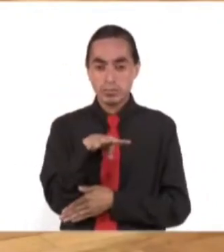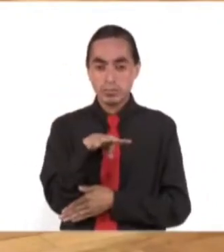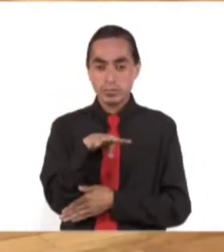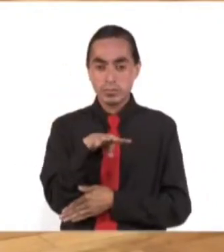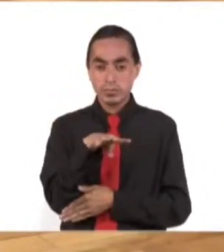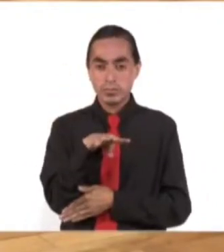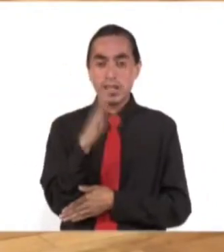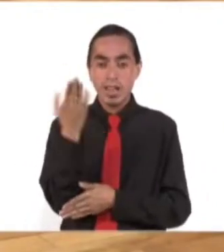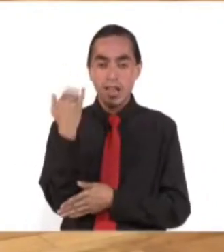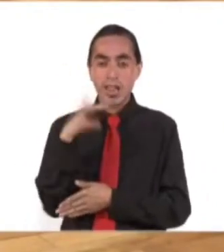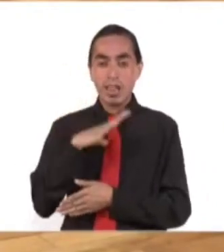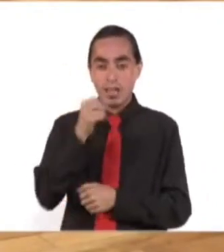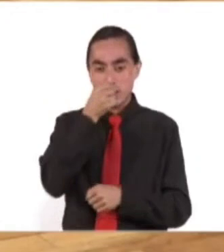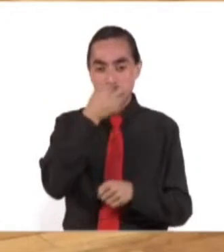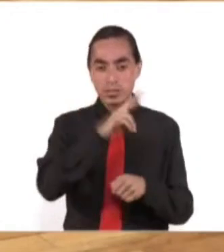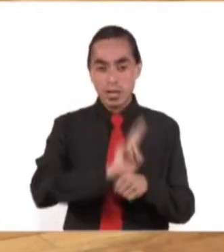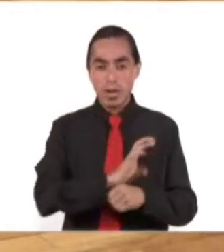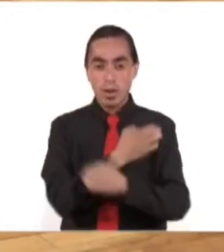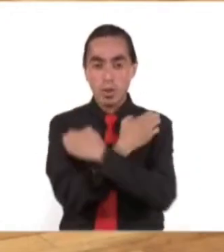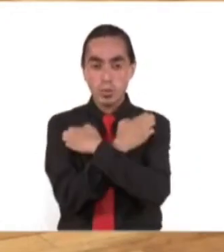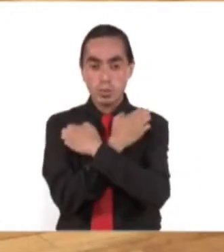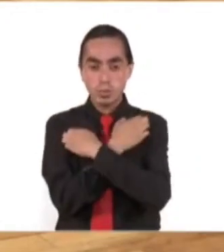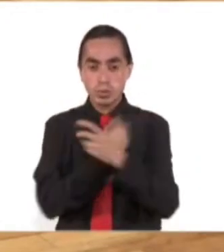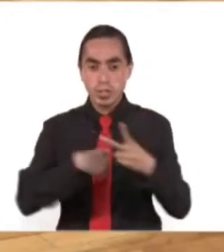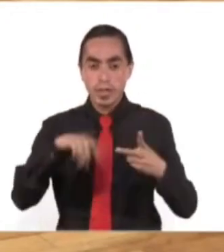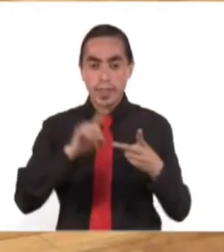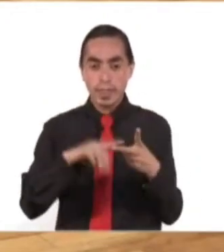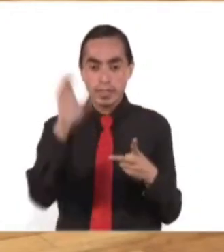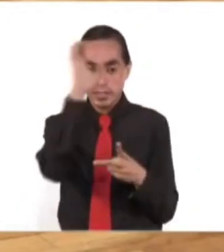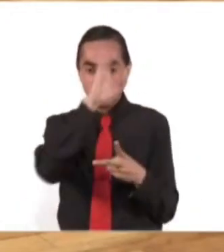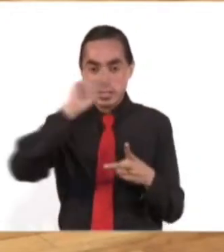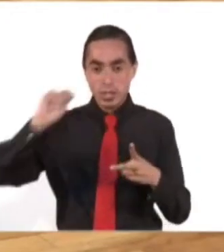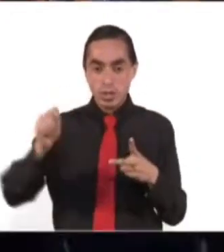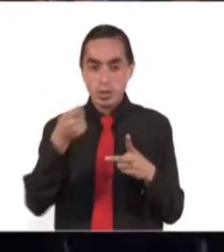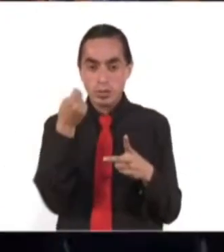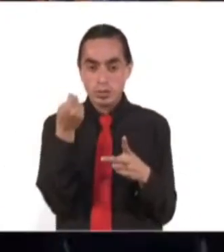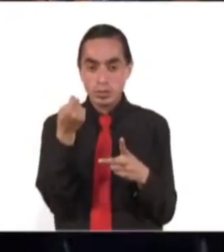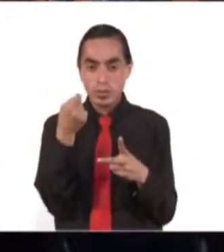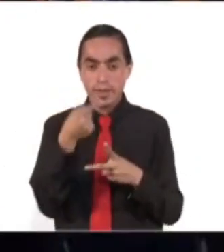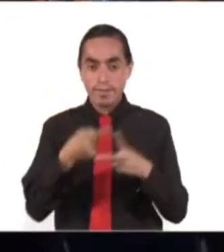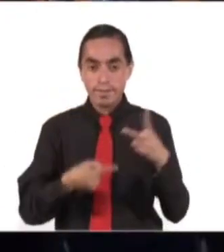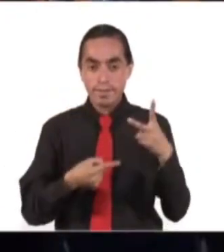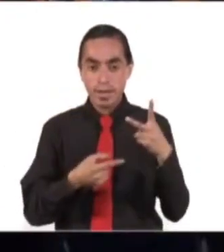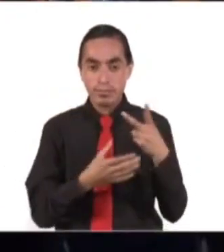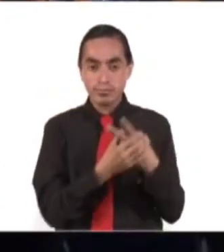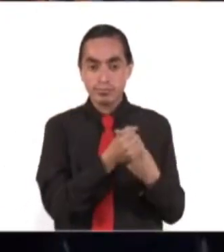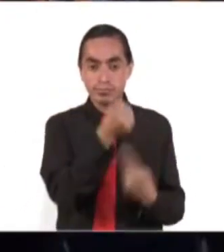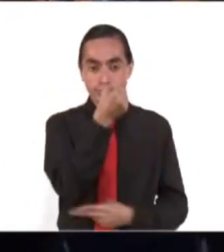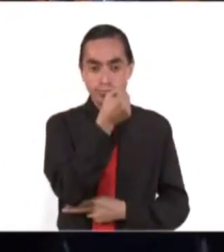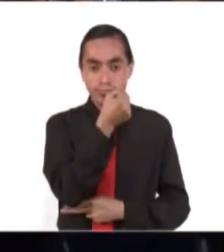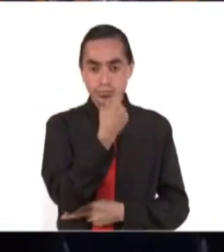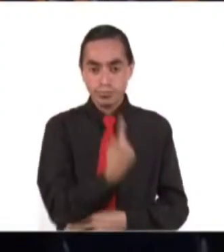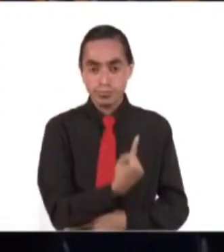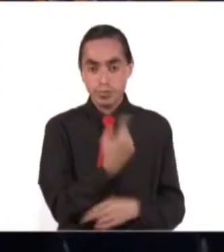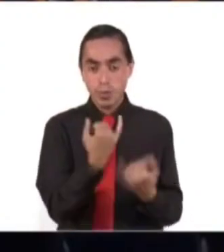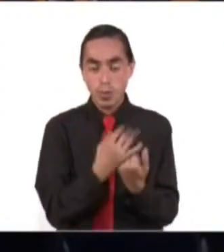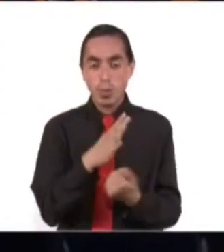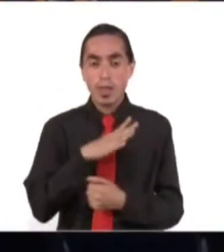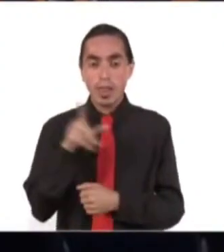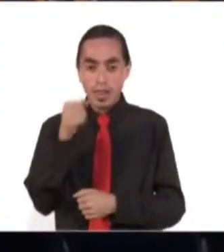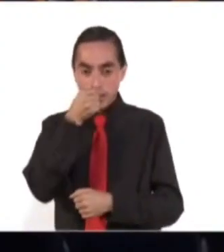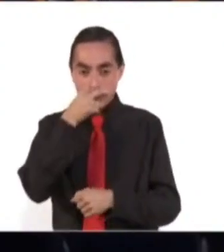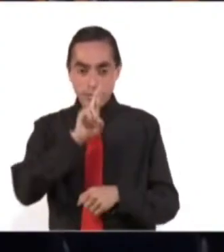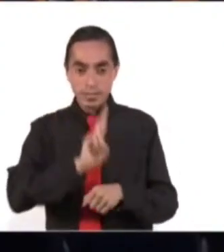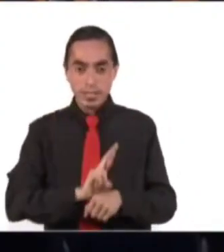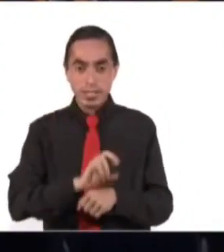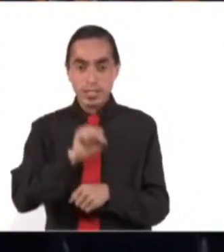de la fusión de las Secretarías de Educación y de Ciencia y Tecnología de la Ciudad de México, la Secretaría,